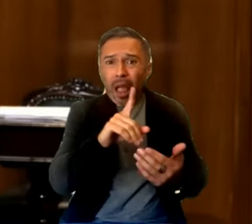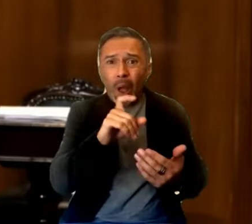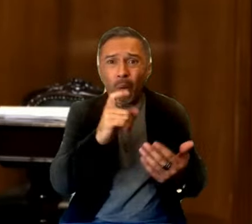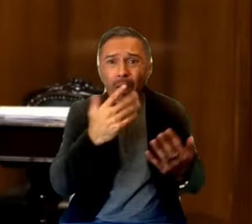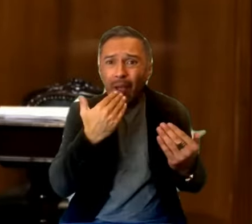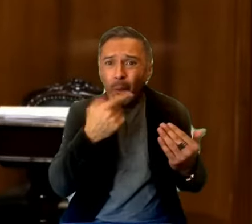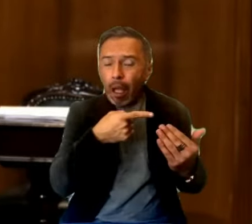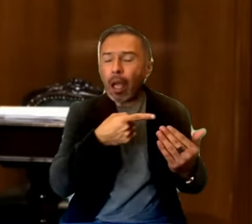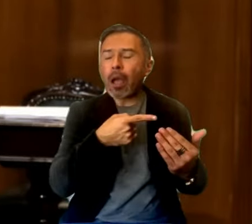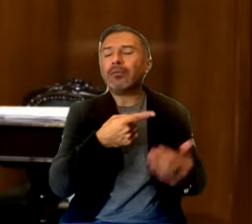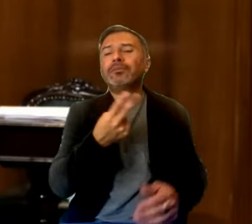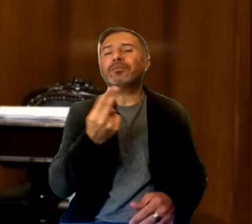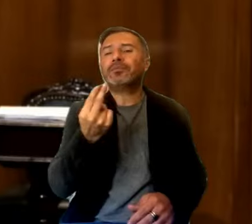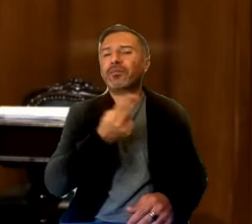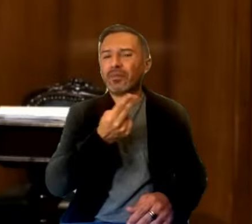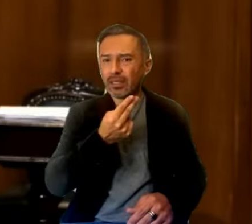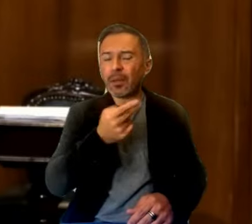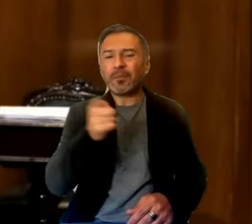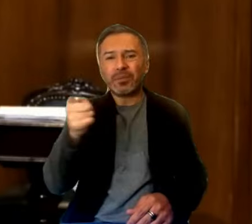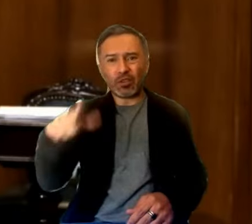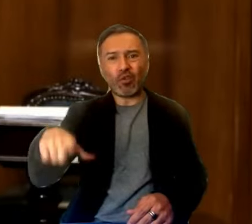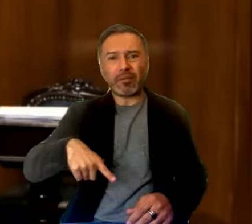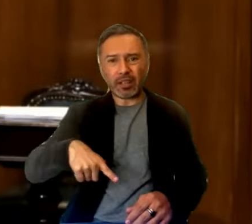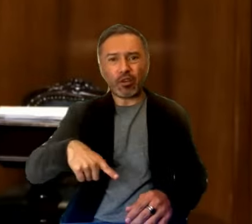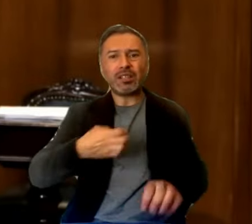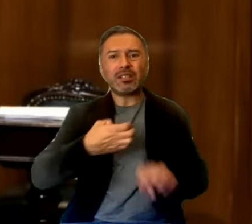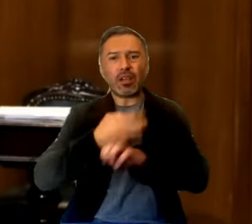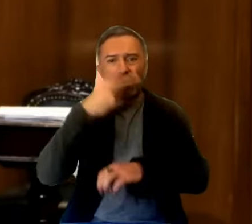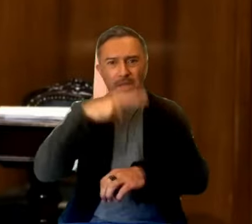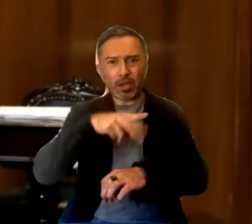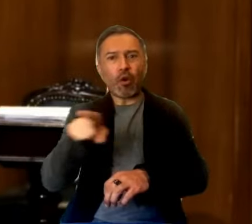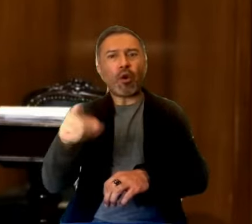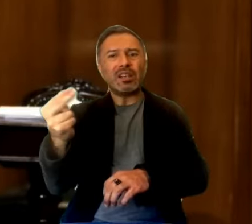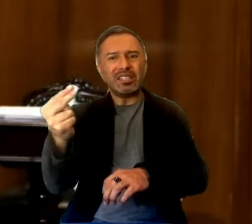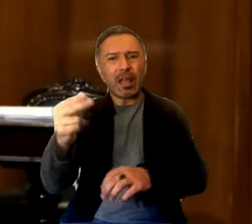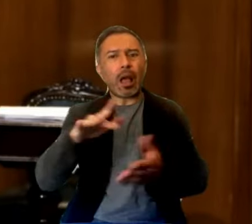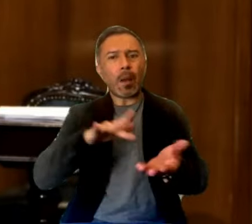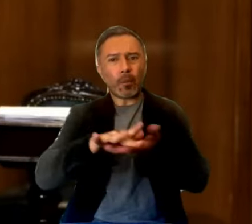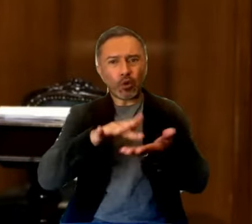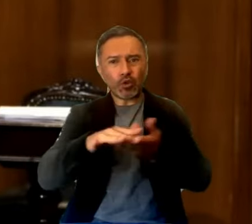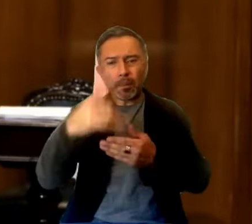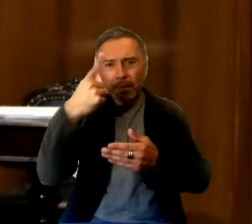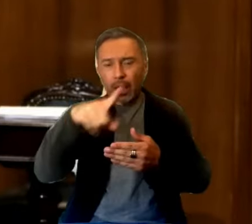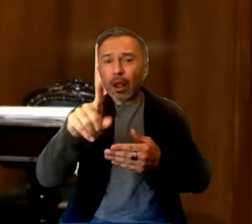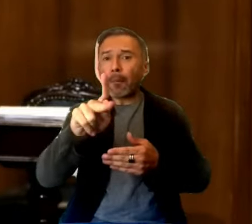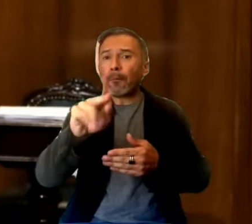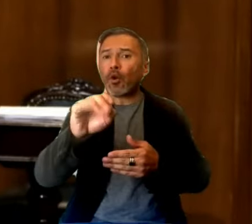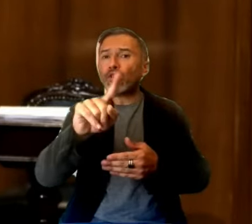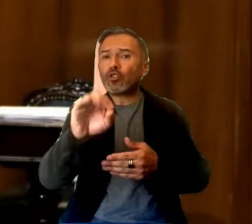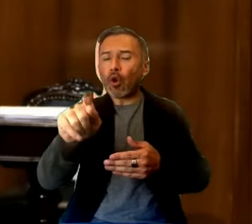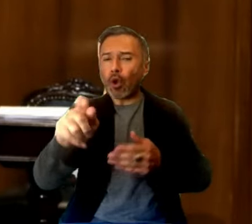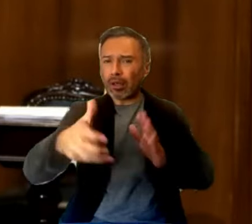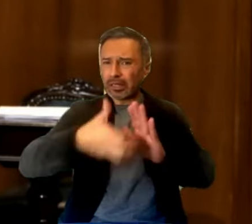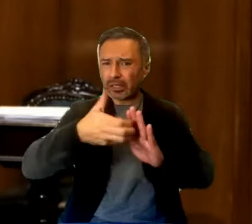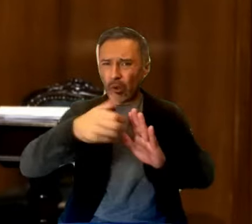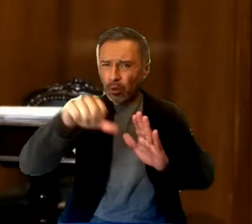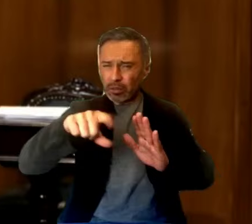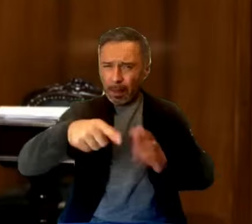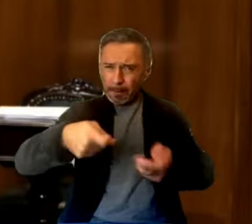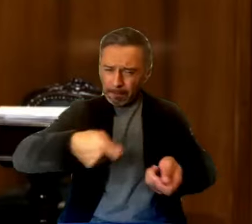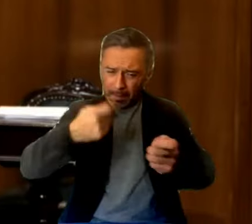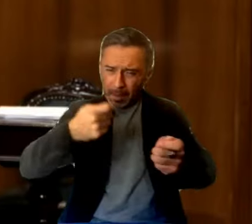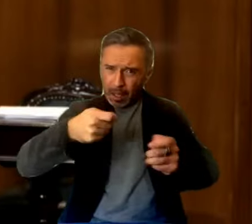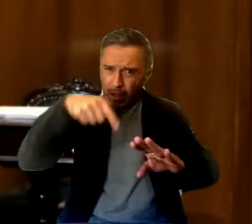apoyos del gobierno estatal para poder perforar pozos de inmediato, siempre y